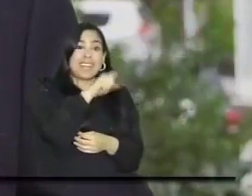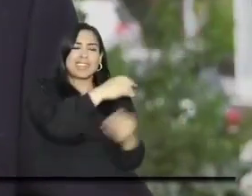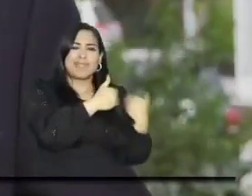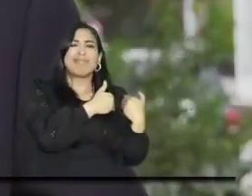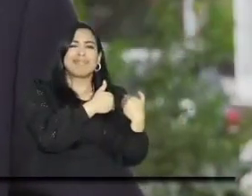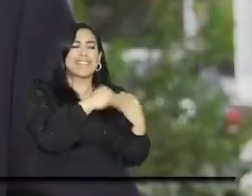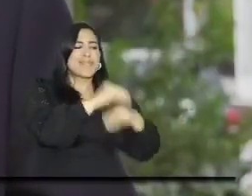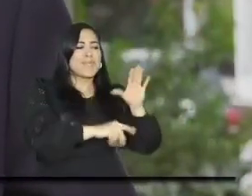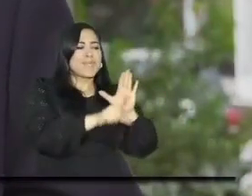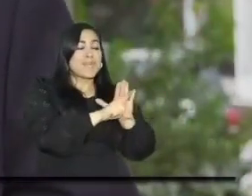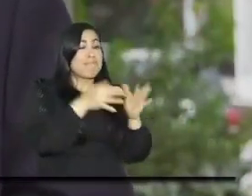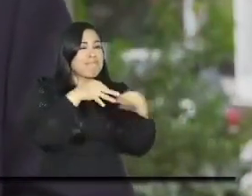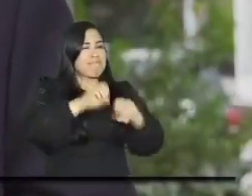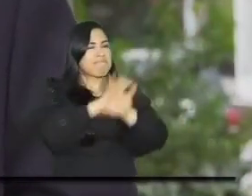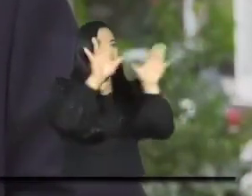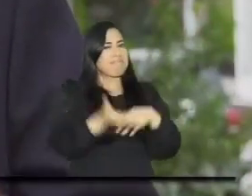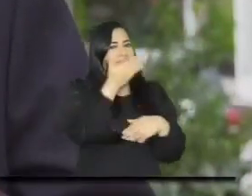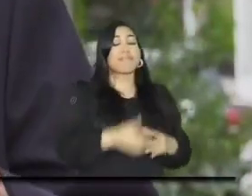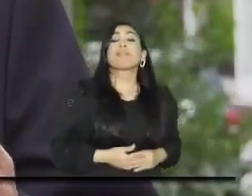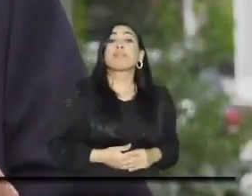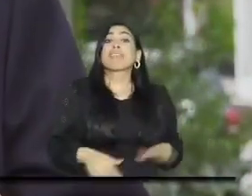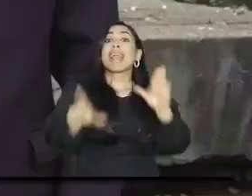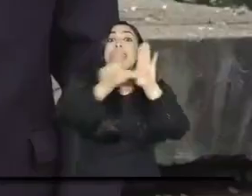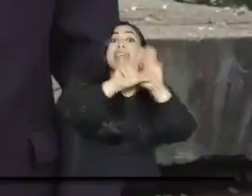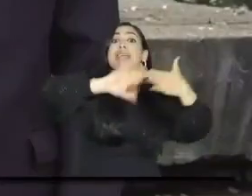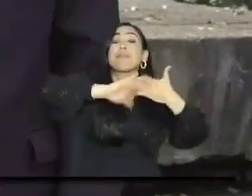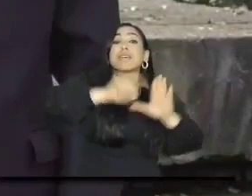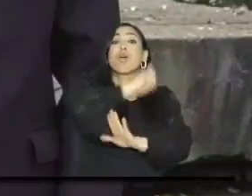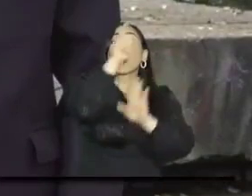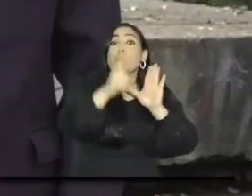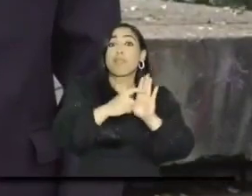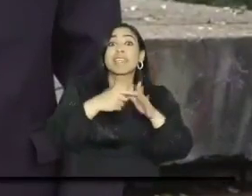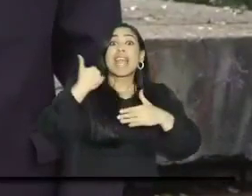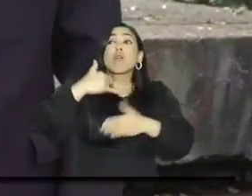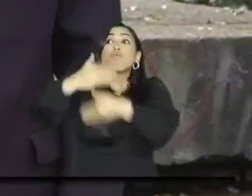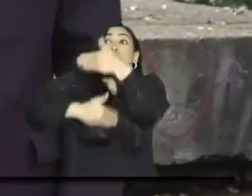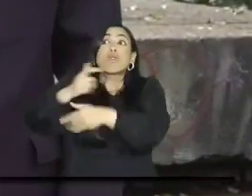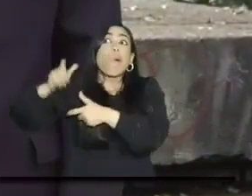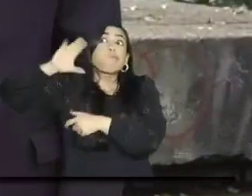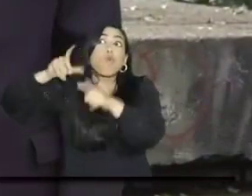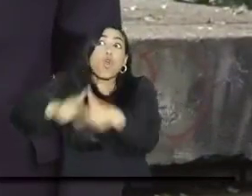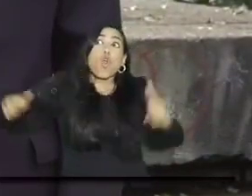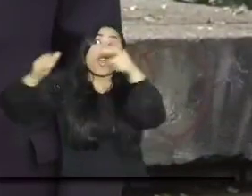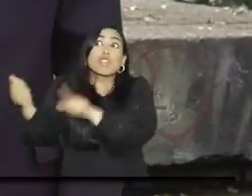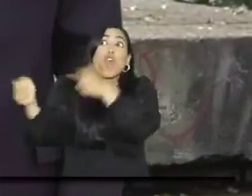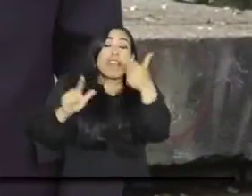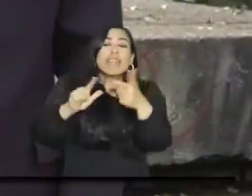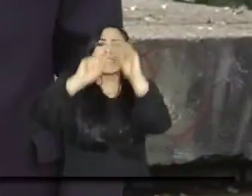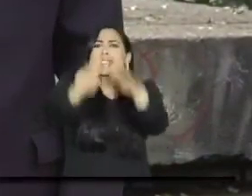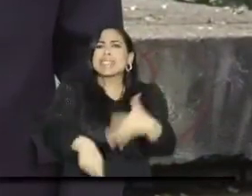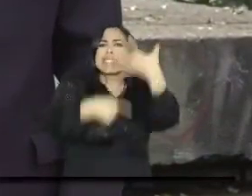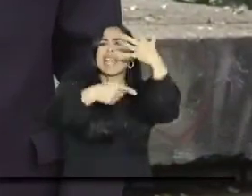Nuestro compañero Ariel Ávila, ponente, nos va a explicar los detalles. La Ley de Paz Total, que ya ha sido tramitada en el Congreso